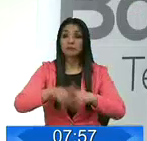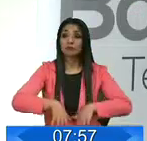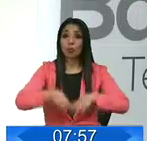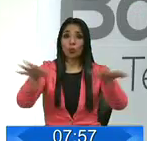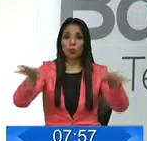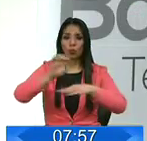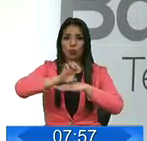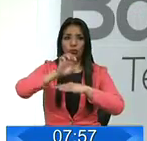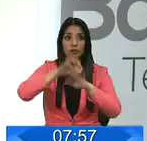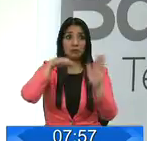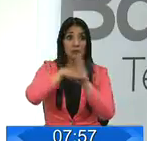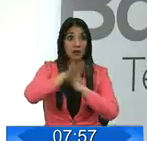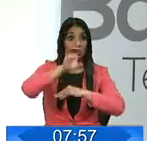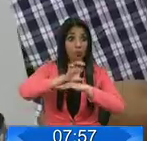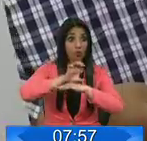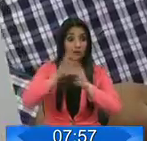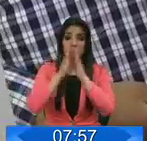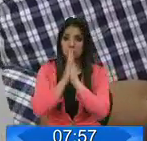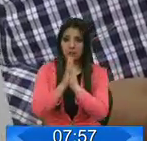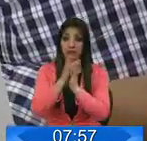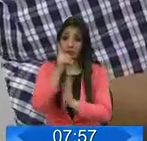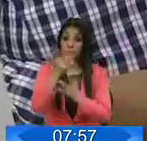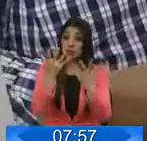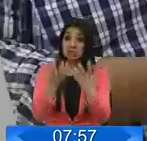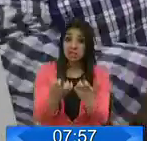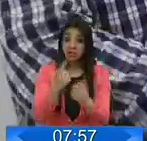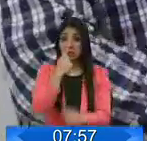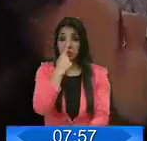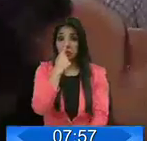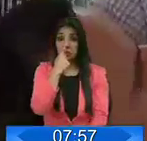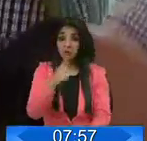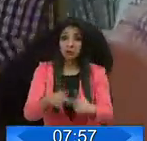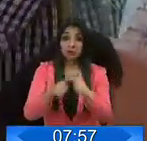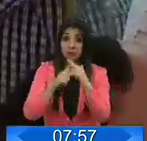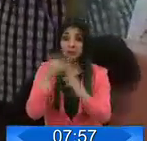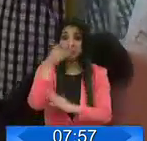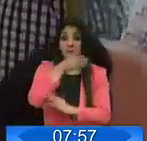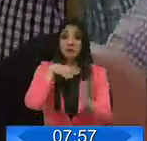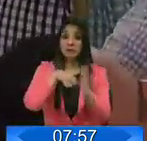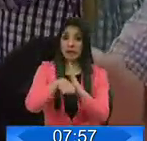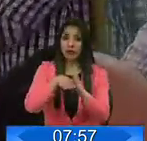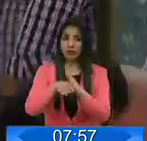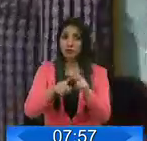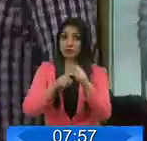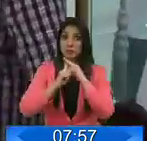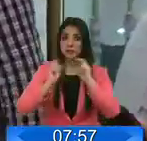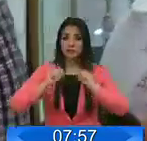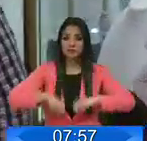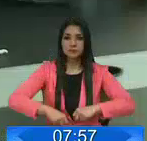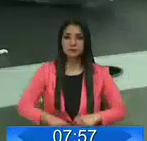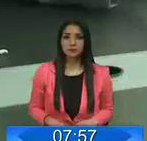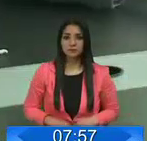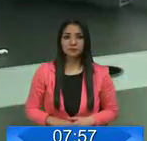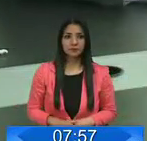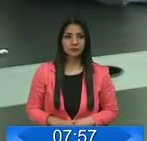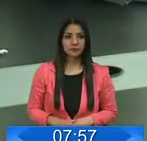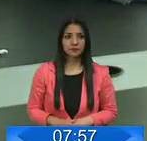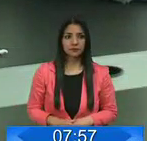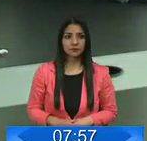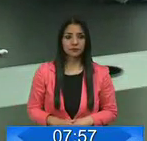entidad financiera hace un llamado para que quienes estén interesados acudan al banco para acceder a los créditos. Informó Javier